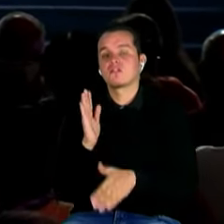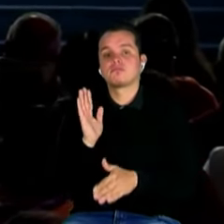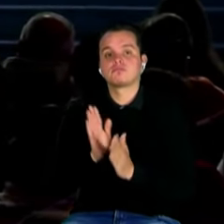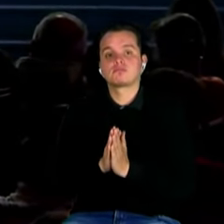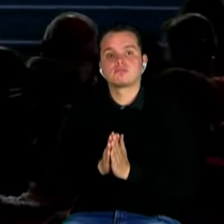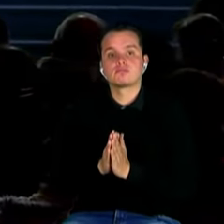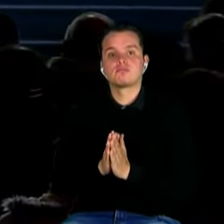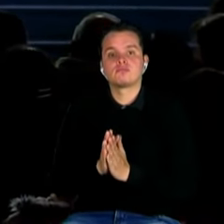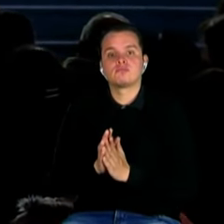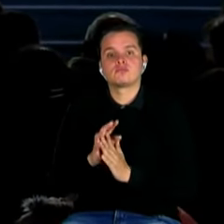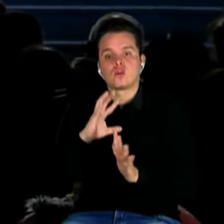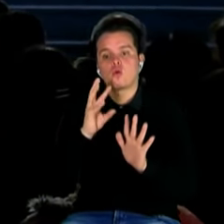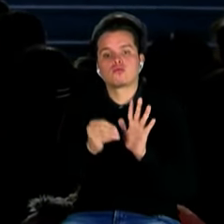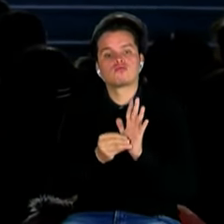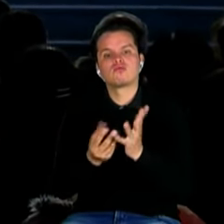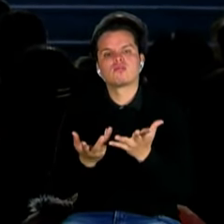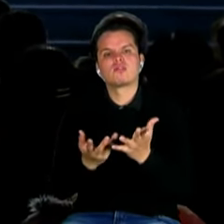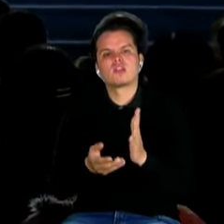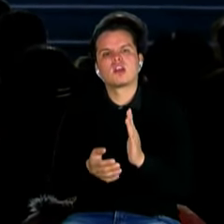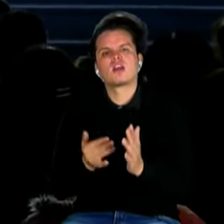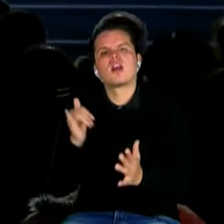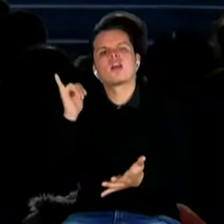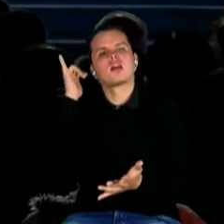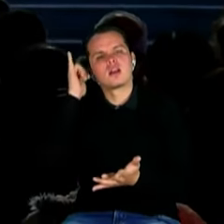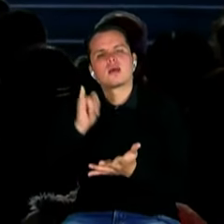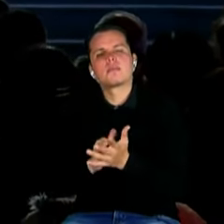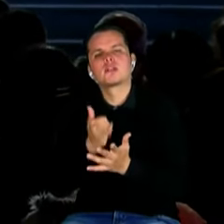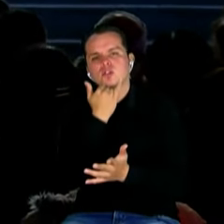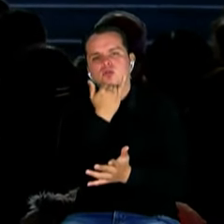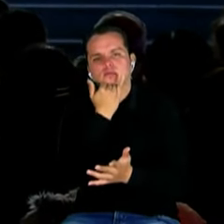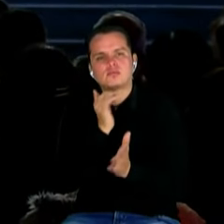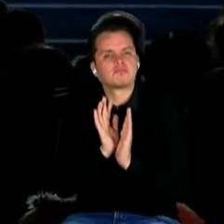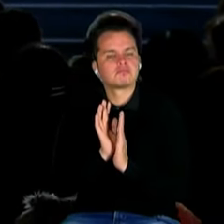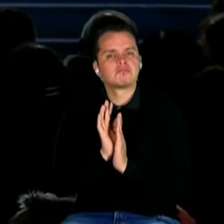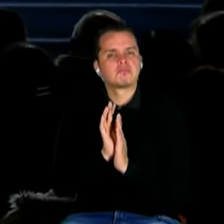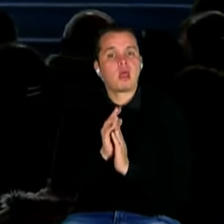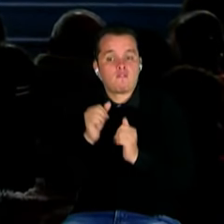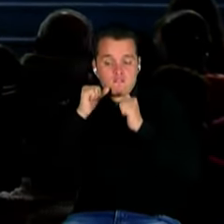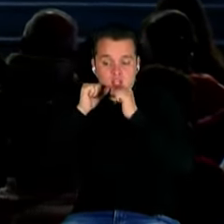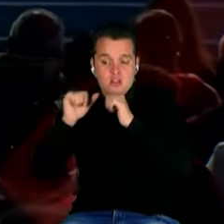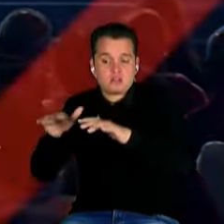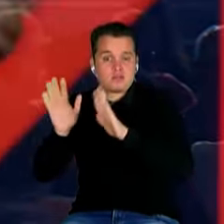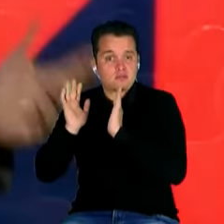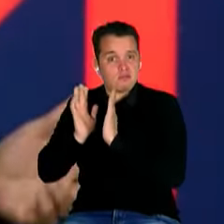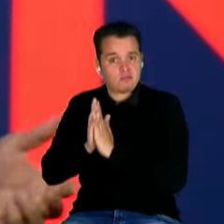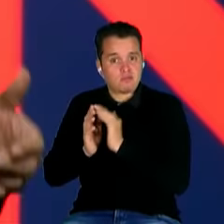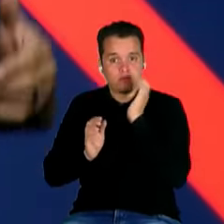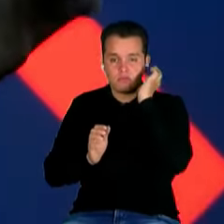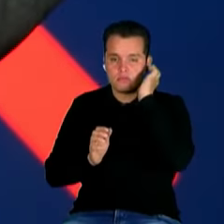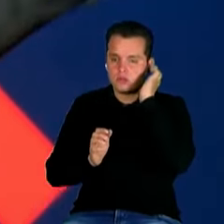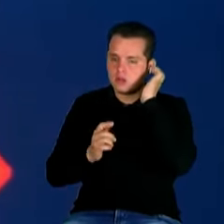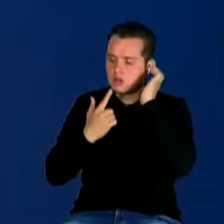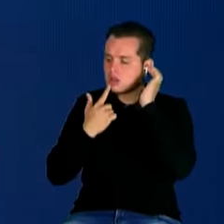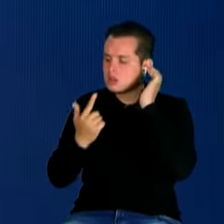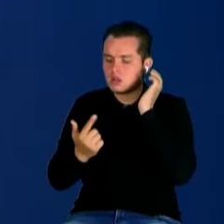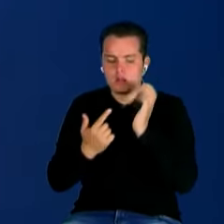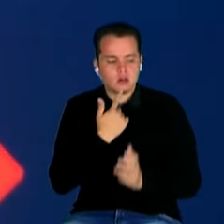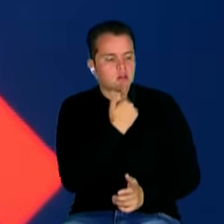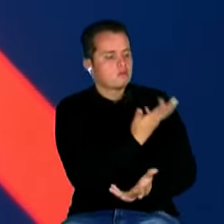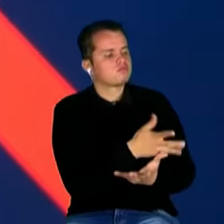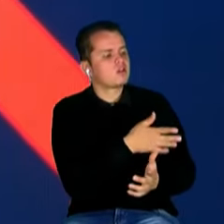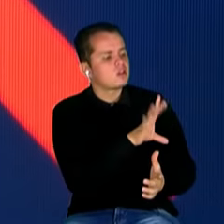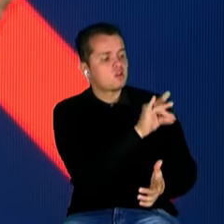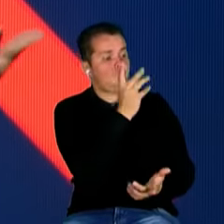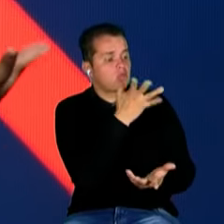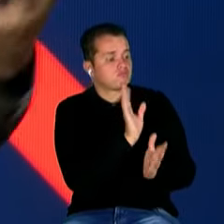Por conclusión, si se fue, ¿qué cree que pasó con él? Era bendecido. Entonces, cuando le dijo a Lot: mira, Lot, escoja lo que quiera,